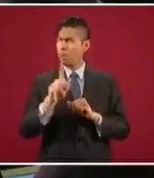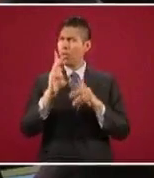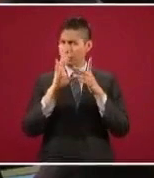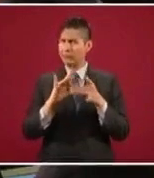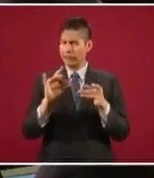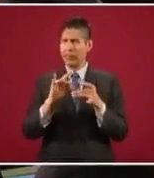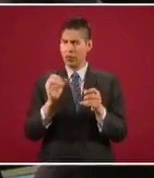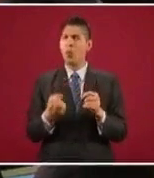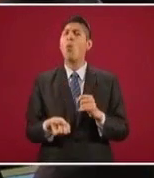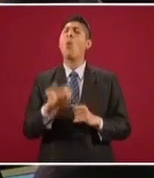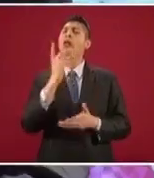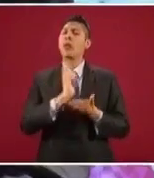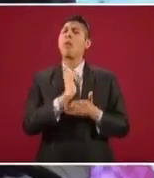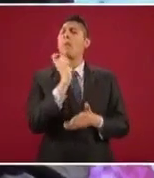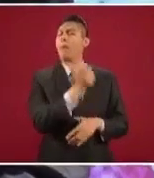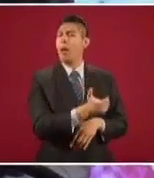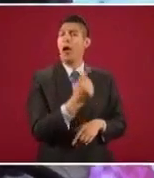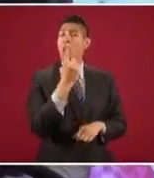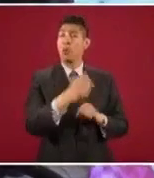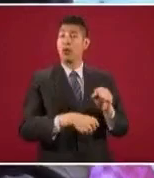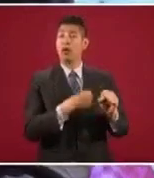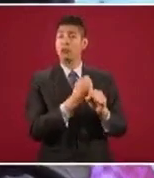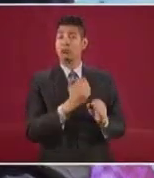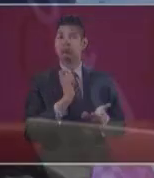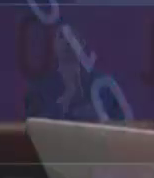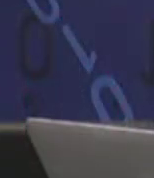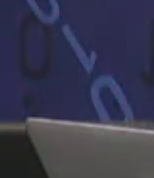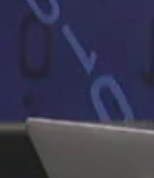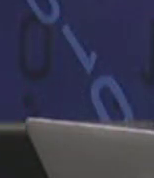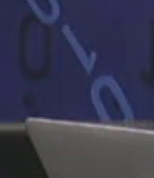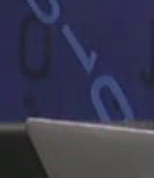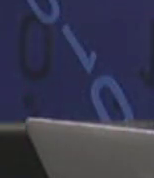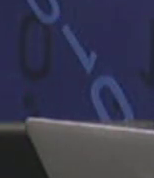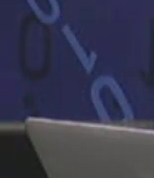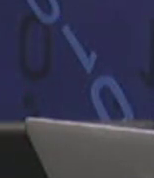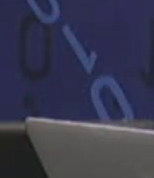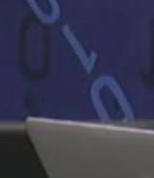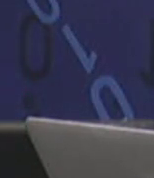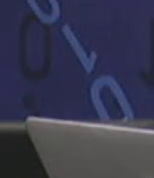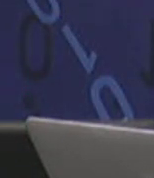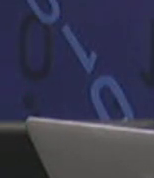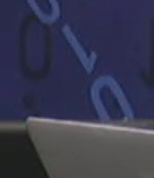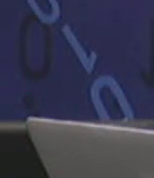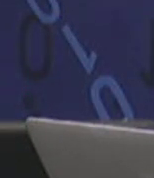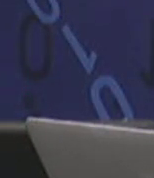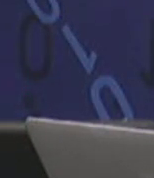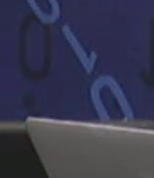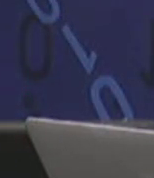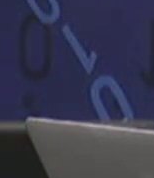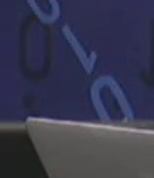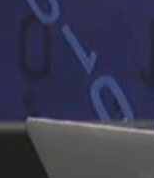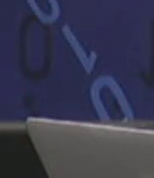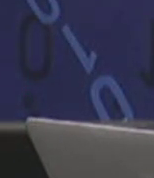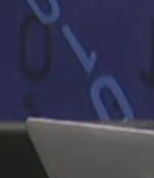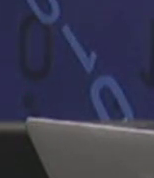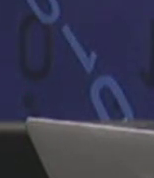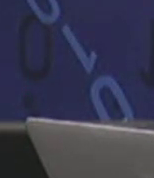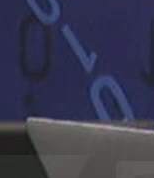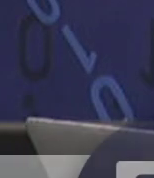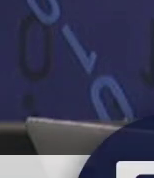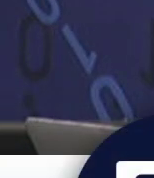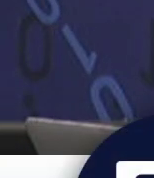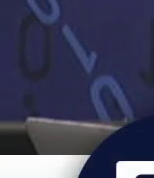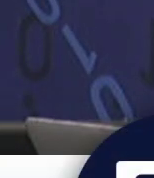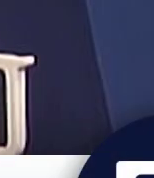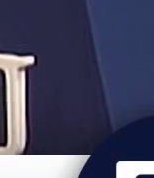cuánto se tenía que pagar anualmente. Buenos días, ¿cómo están? Los saludamos con mucho gusto en este viernes. Priscila, ¿cómo estás? Buenos días.